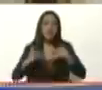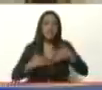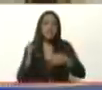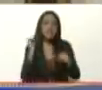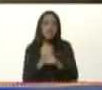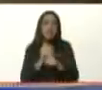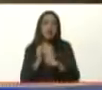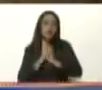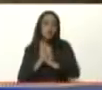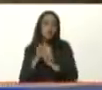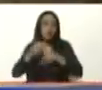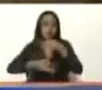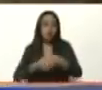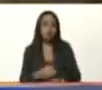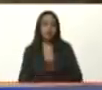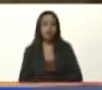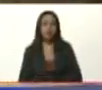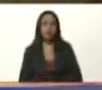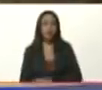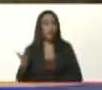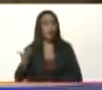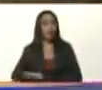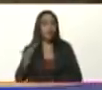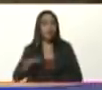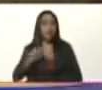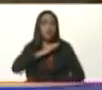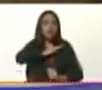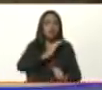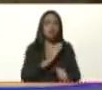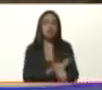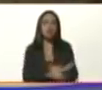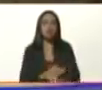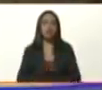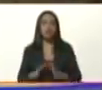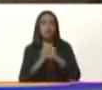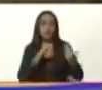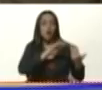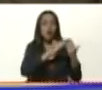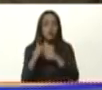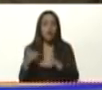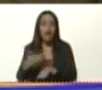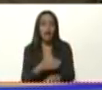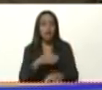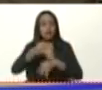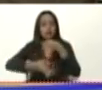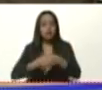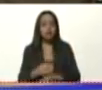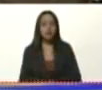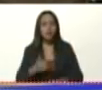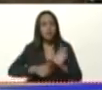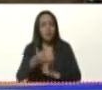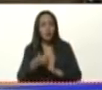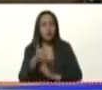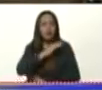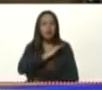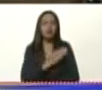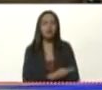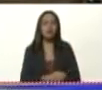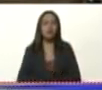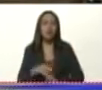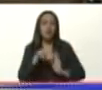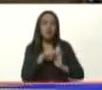favor? Sí, presidente, es importante reforzar en toda la comunidad, que como lo hemos venido haciendo, pero ahora con más énfasis, las medidas